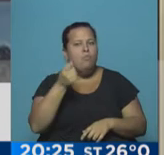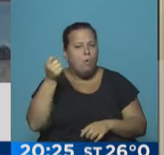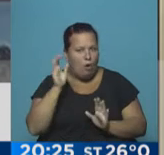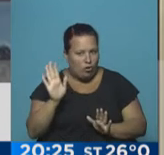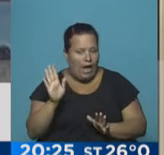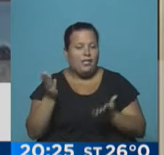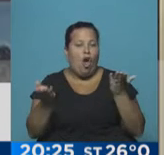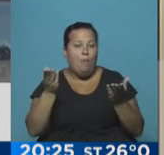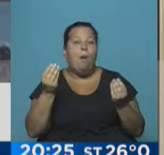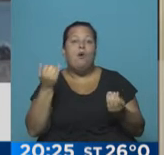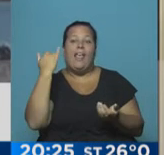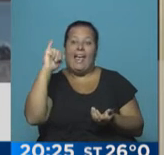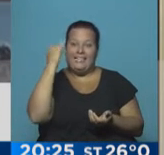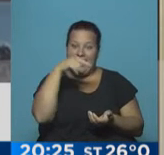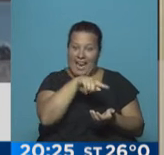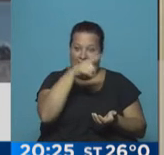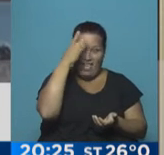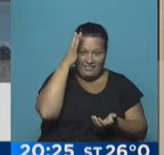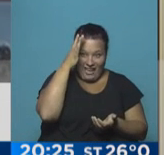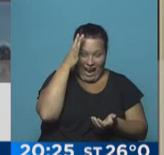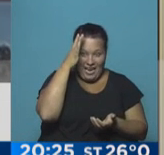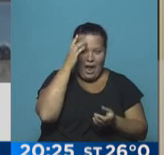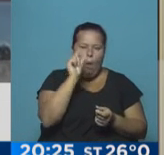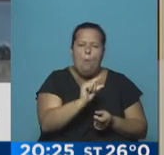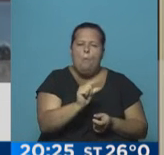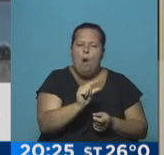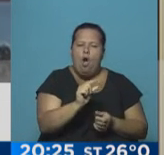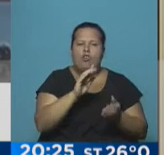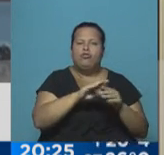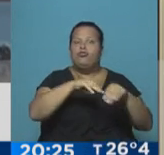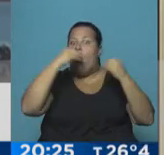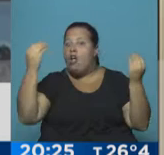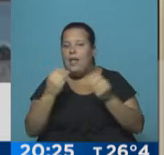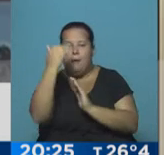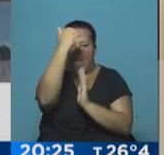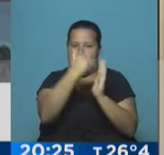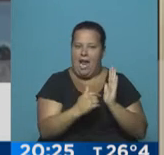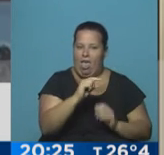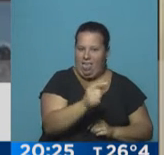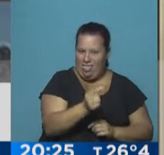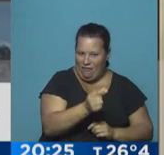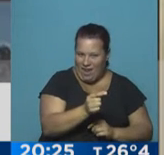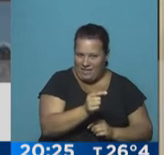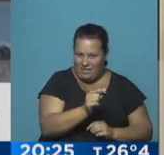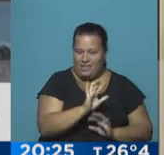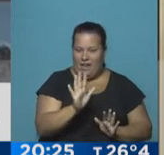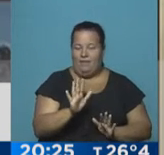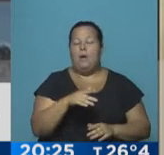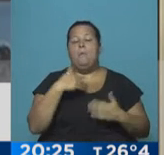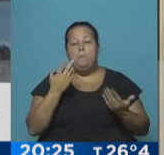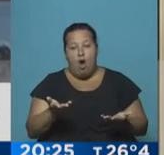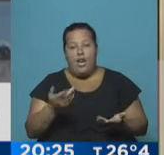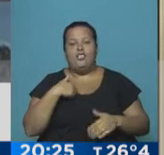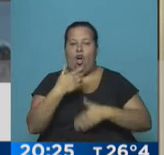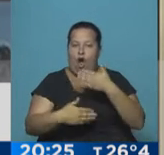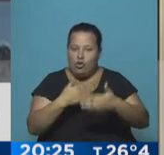importante, porque el interés que vamos a pagar es la tercera parte de lo que tenía la sentencia. Y por eso es que